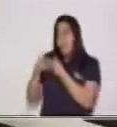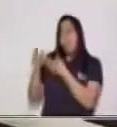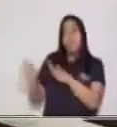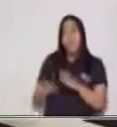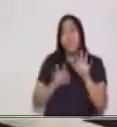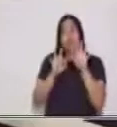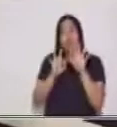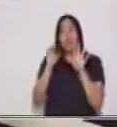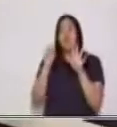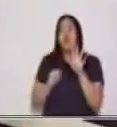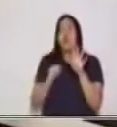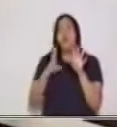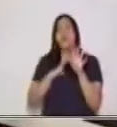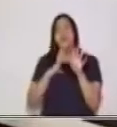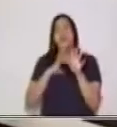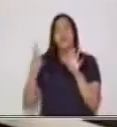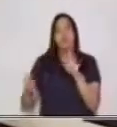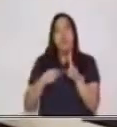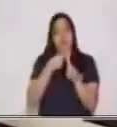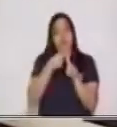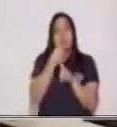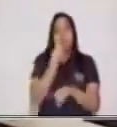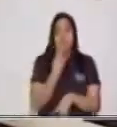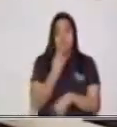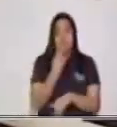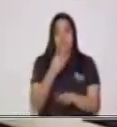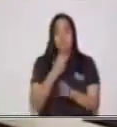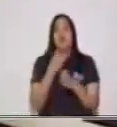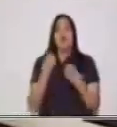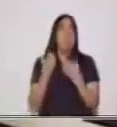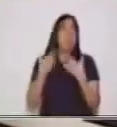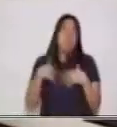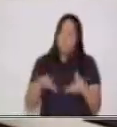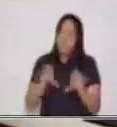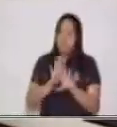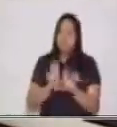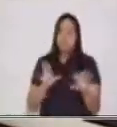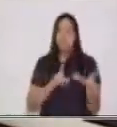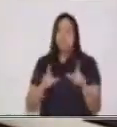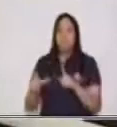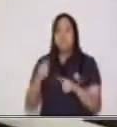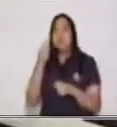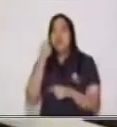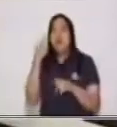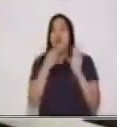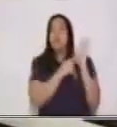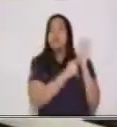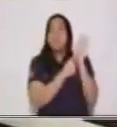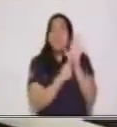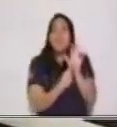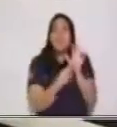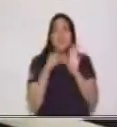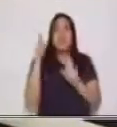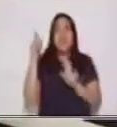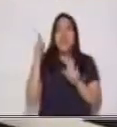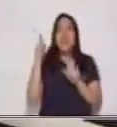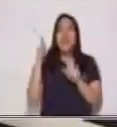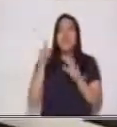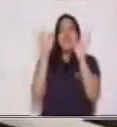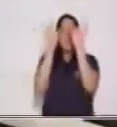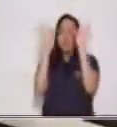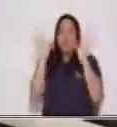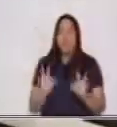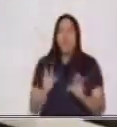que sumarle a este 6, 2. Muy bien. Y entonces ahí nos queda representada esta ecuación en un